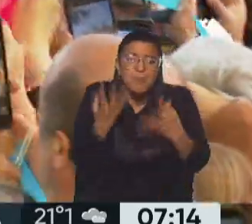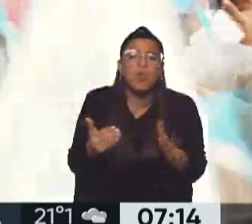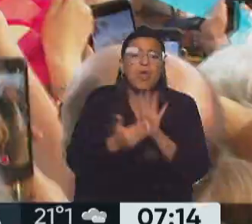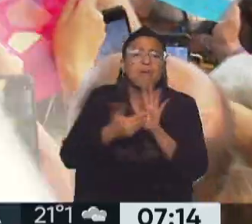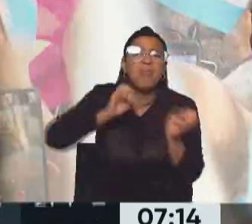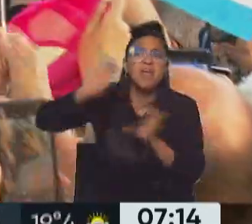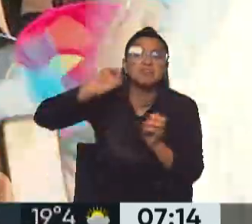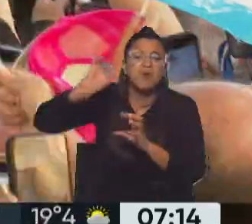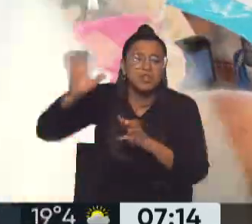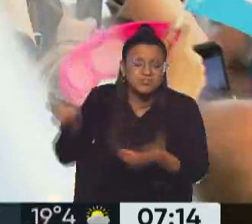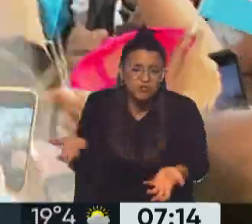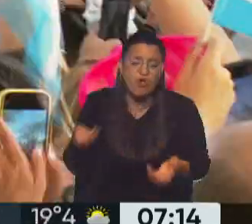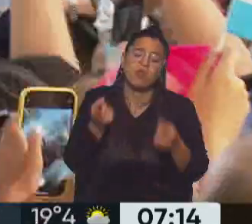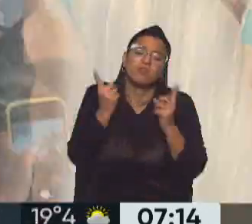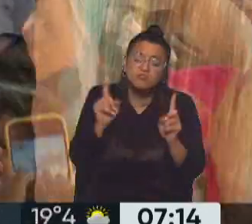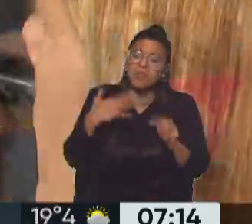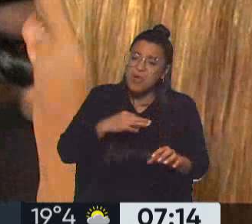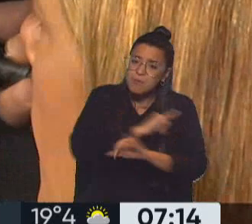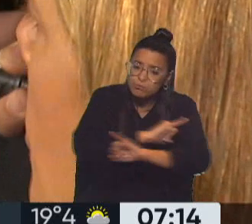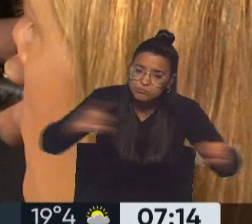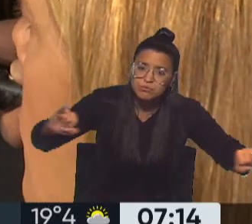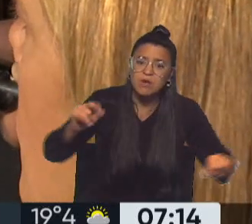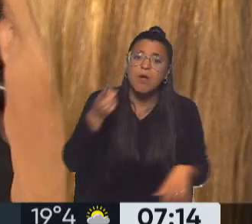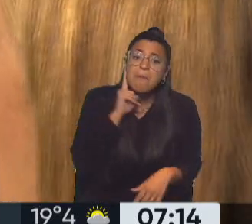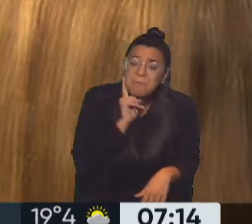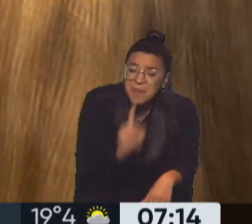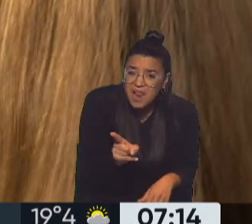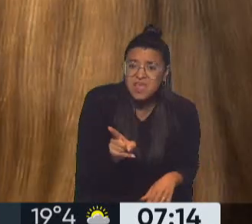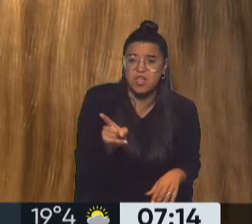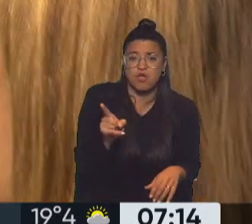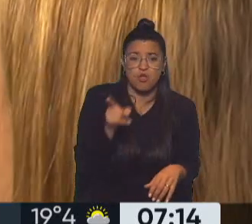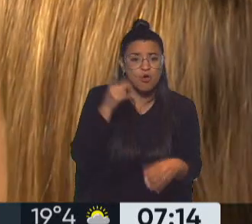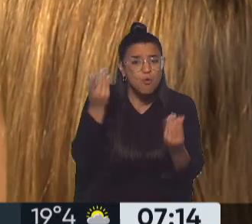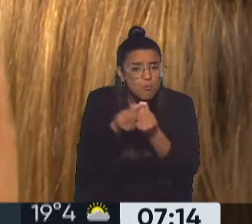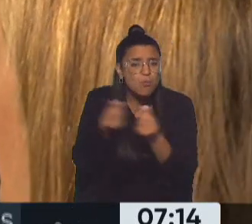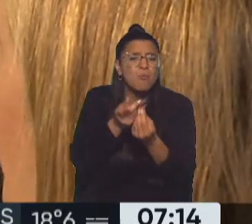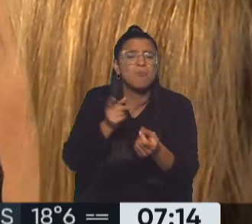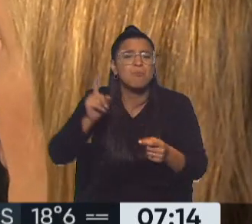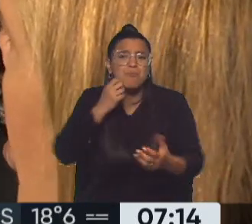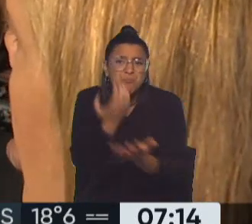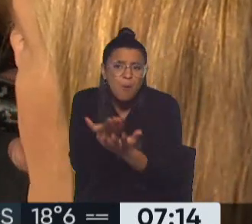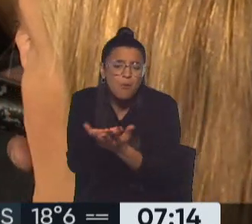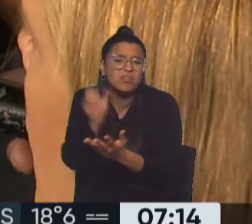exportaciones que hacemos a este país. Entonces hay que decirle a los argentinos del peligro que encarnan muchas de las políticas que